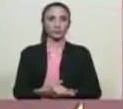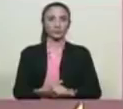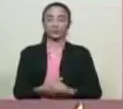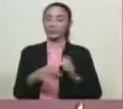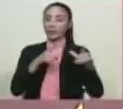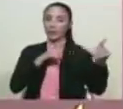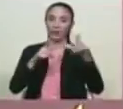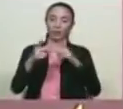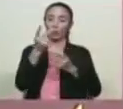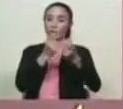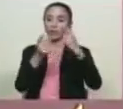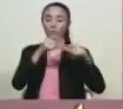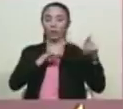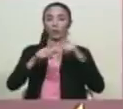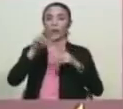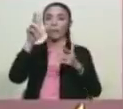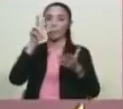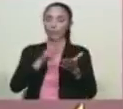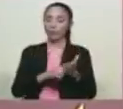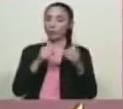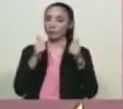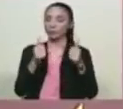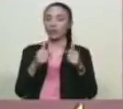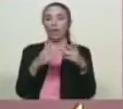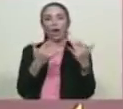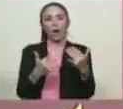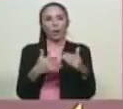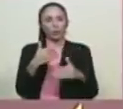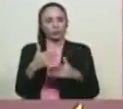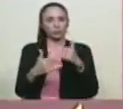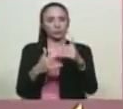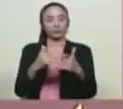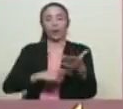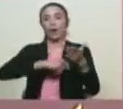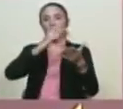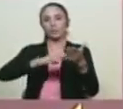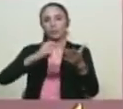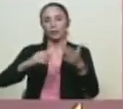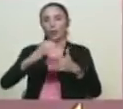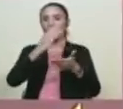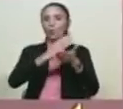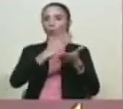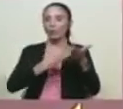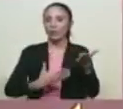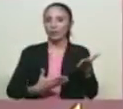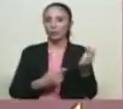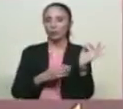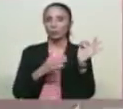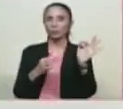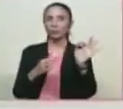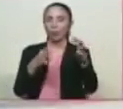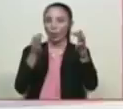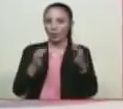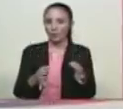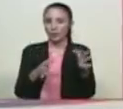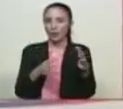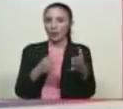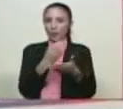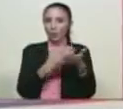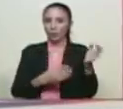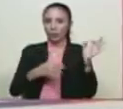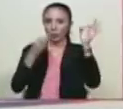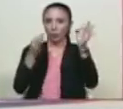Están los recursos listos. Y ahora vamos a proceder a la firma del contrato colectivo. Por favor, el equipo de